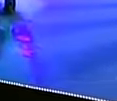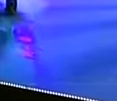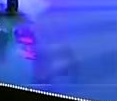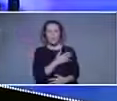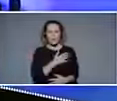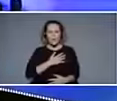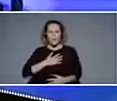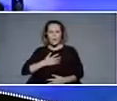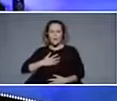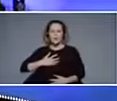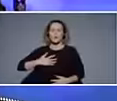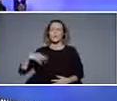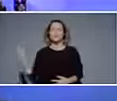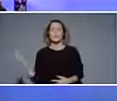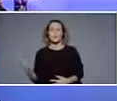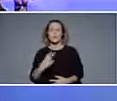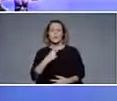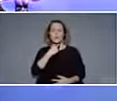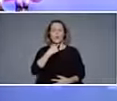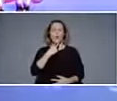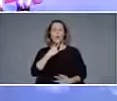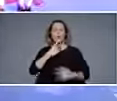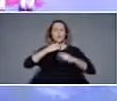Quiero que se oiga mi